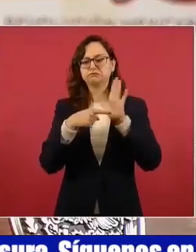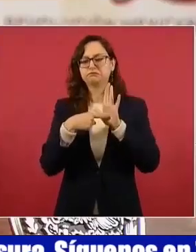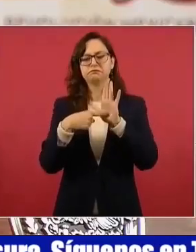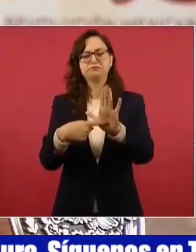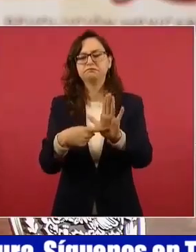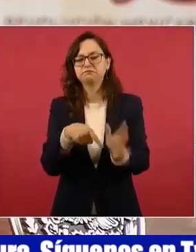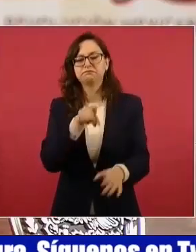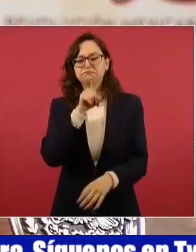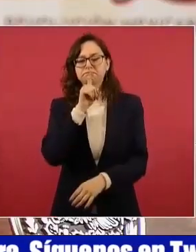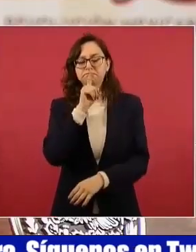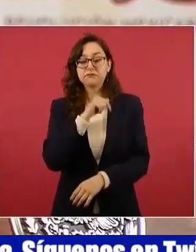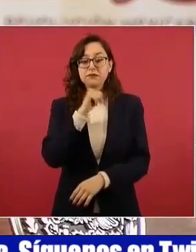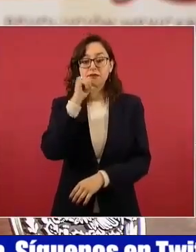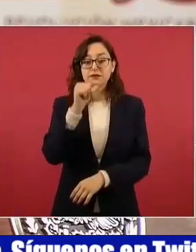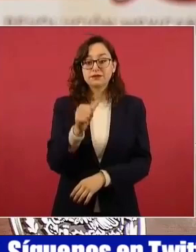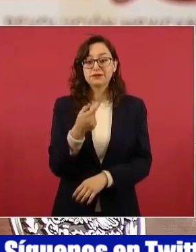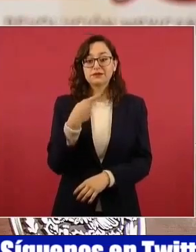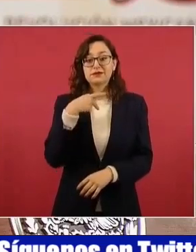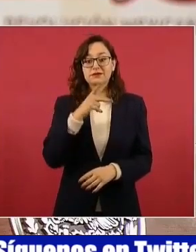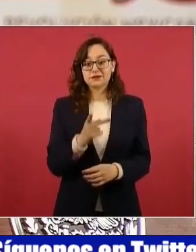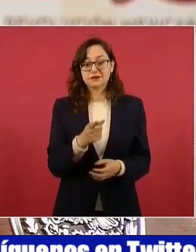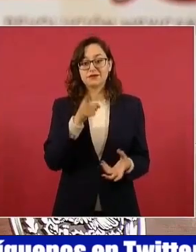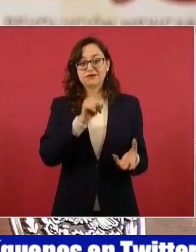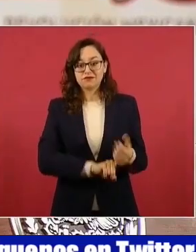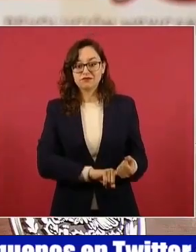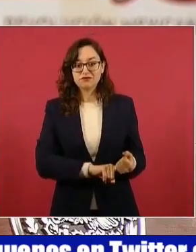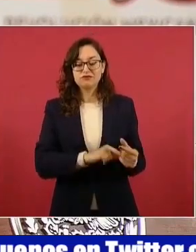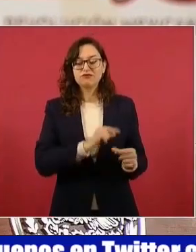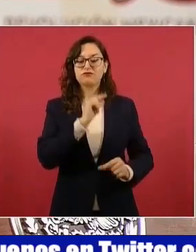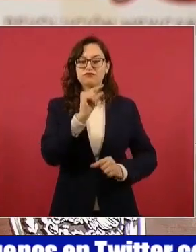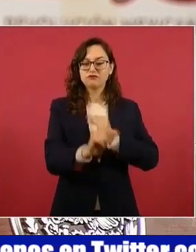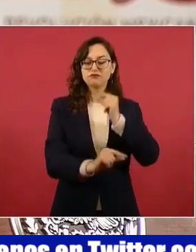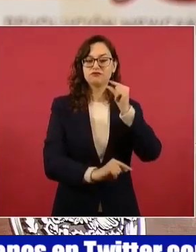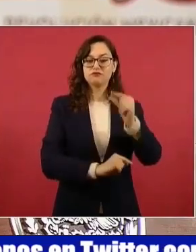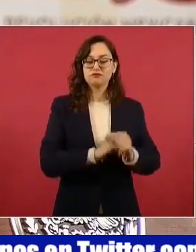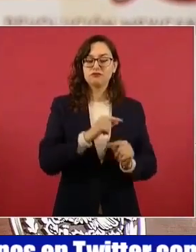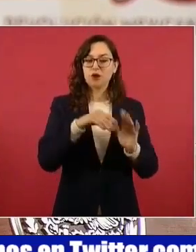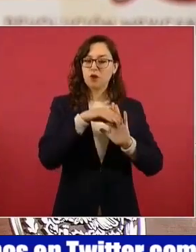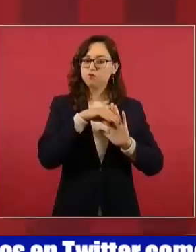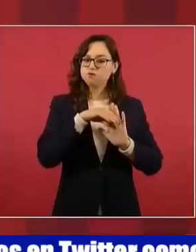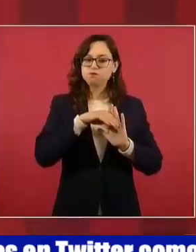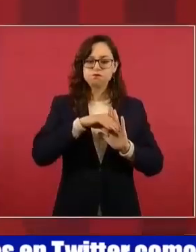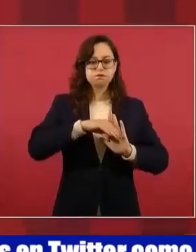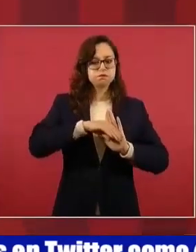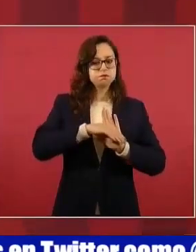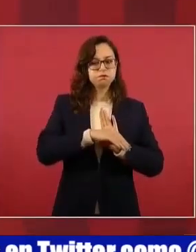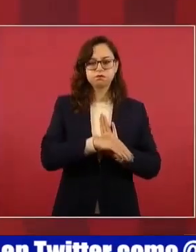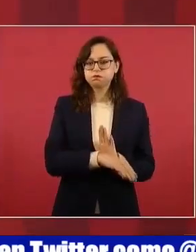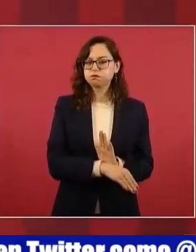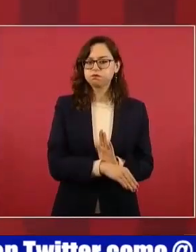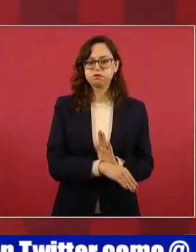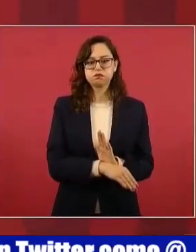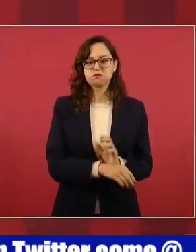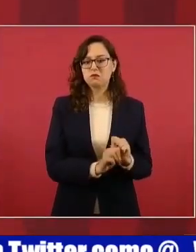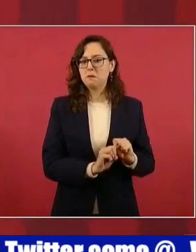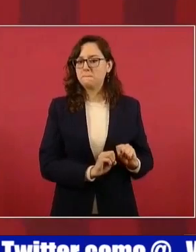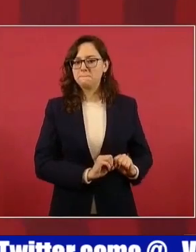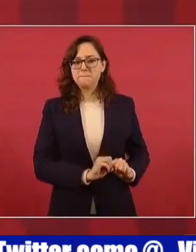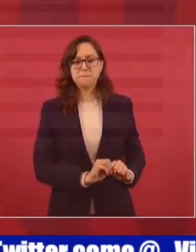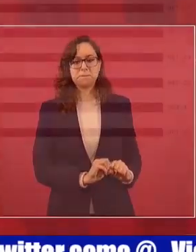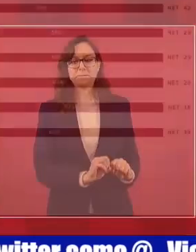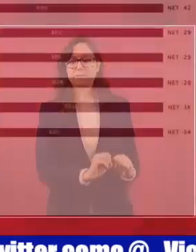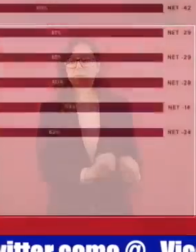a figuras de la empresa demoscópica estadounidense Morning Consult, pero en su momento sí les funcionó